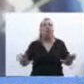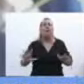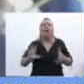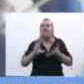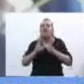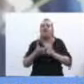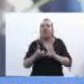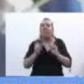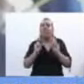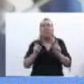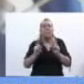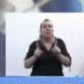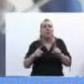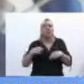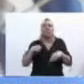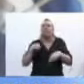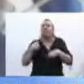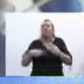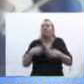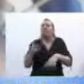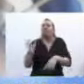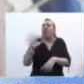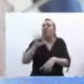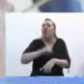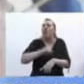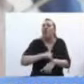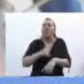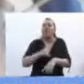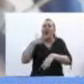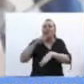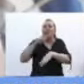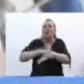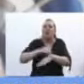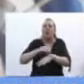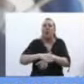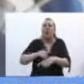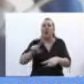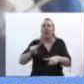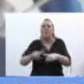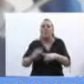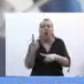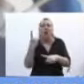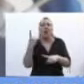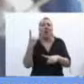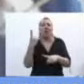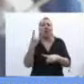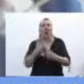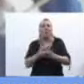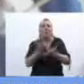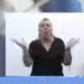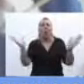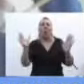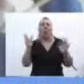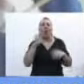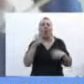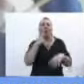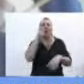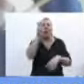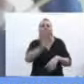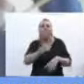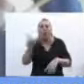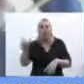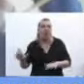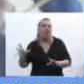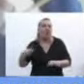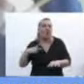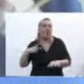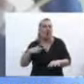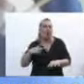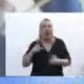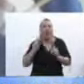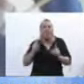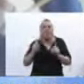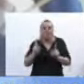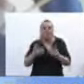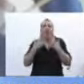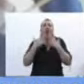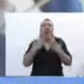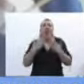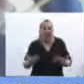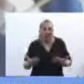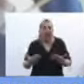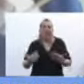transformo en responsabilidades políticas, públicas y personales. Y son también las que me han hecho